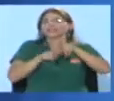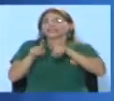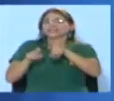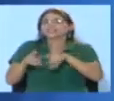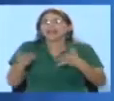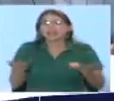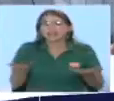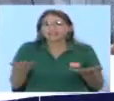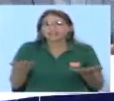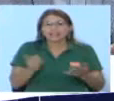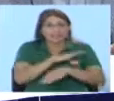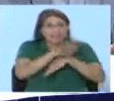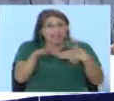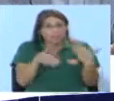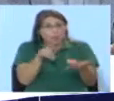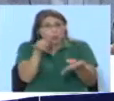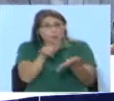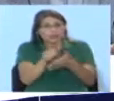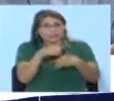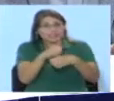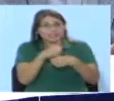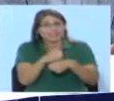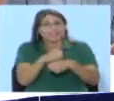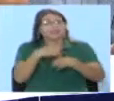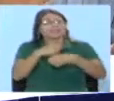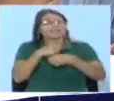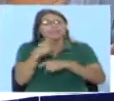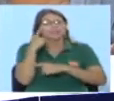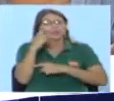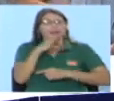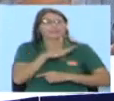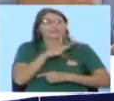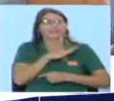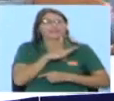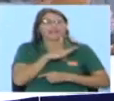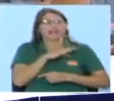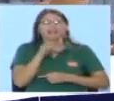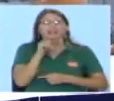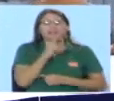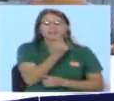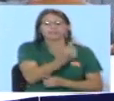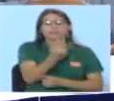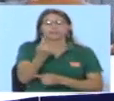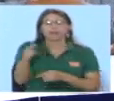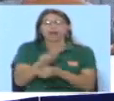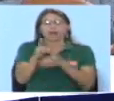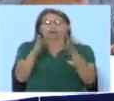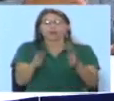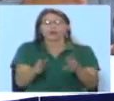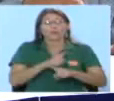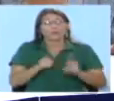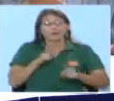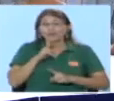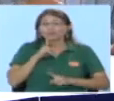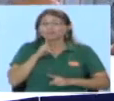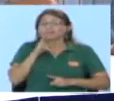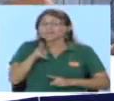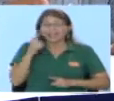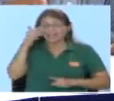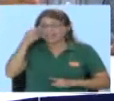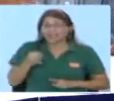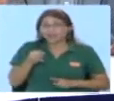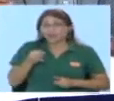medidas se están tomando para beneficiar al usuario, lo cual a mí me parece que no está demostrado en el expediente. Y creo que eso es muy grave.